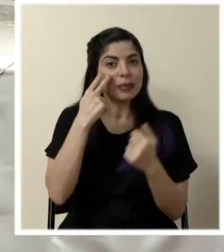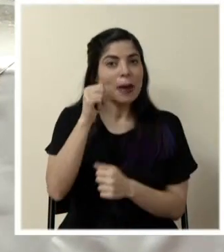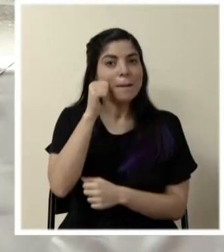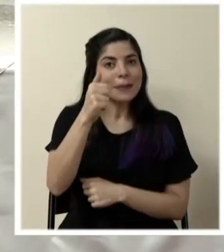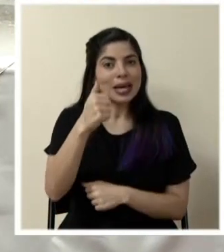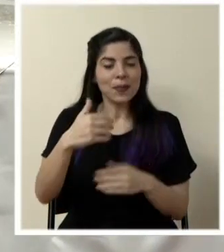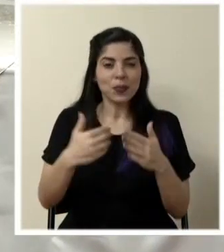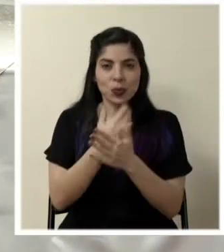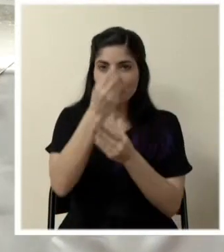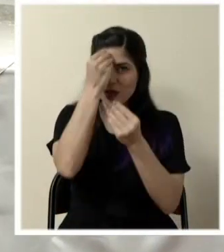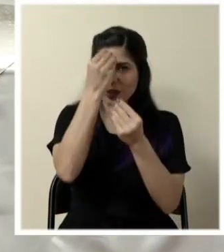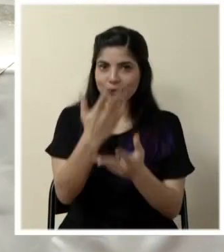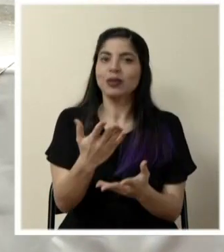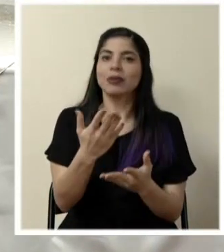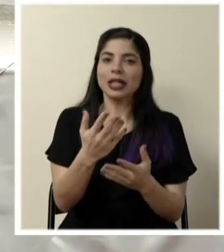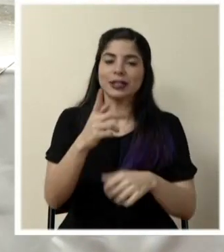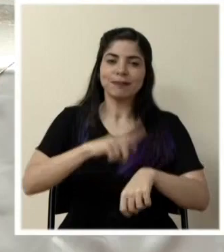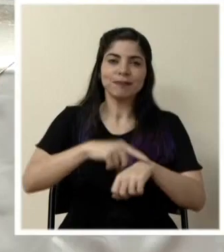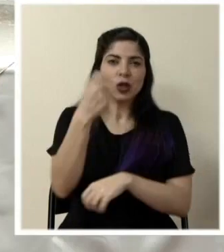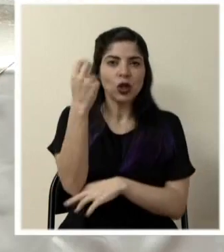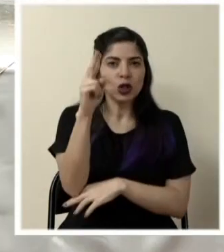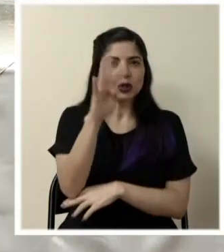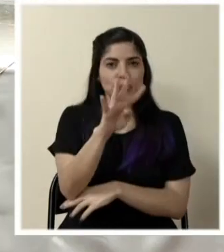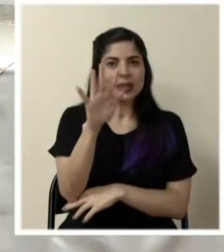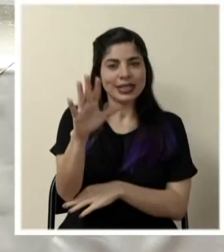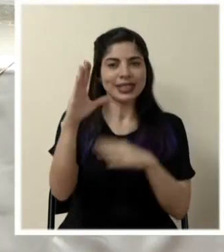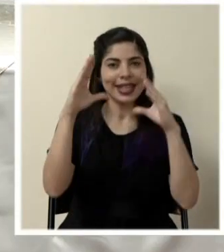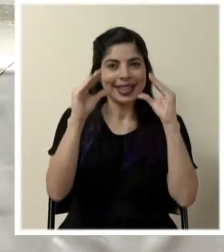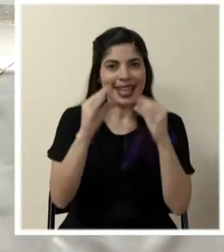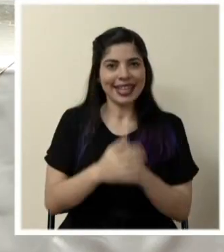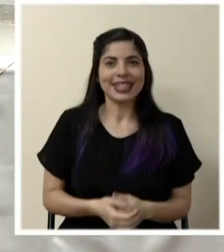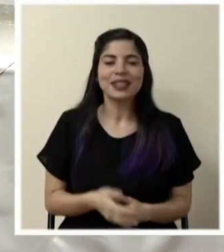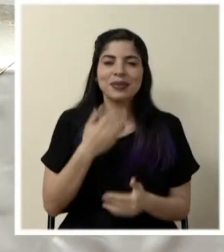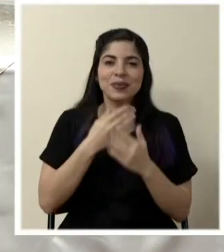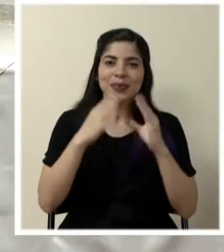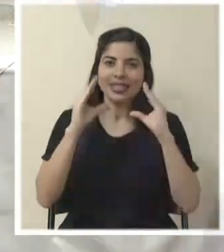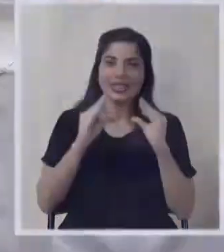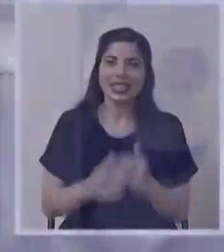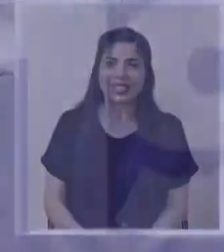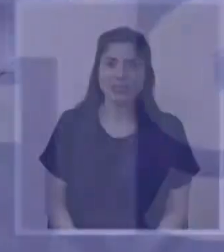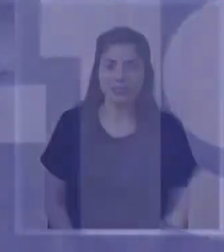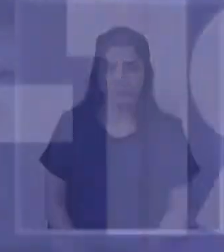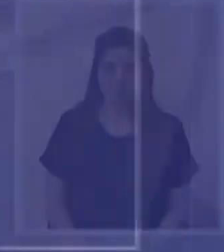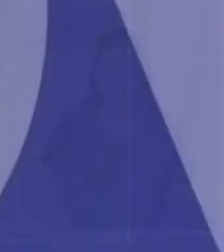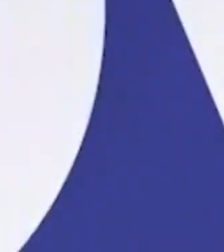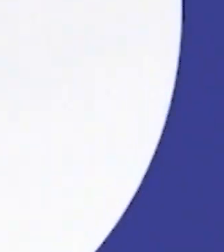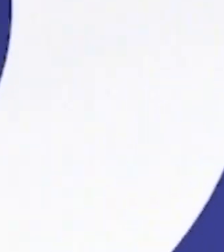mañana con una nueva actualización a las 12:45 de la tarde. Muy buenas tardes.